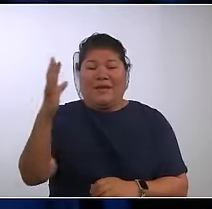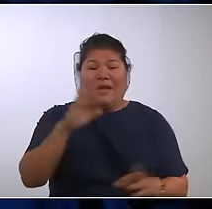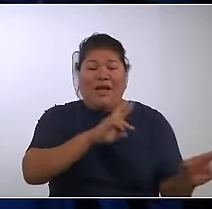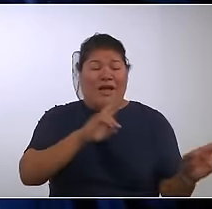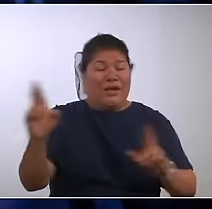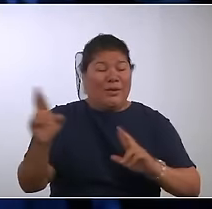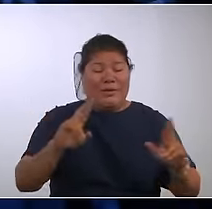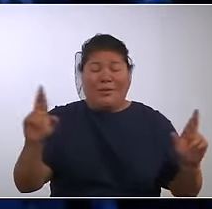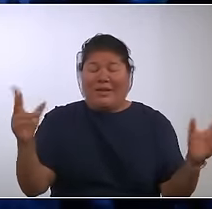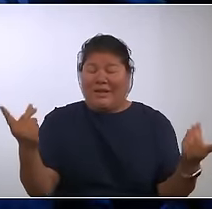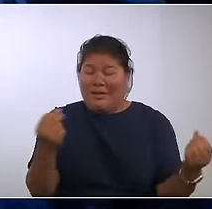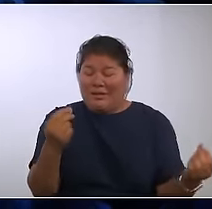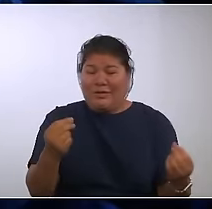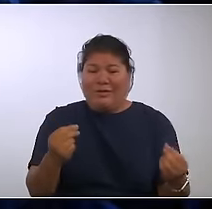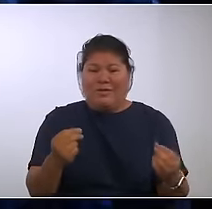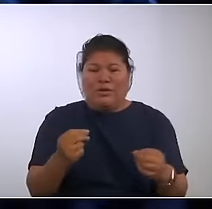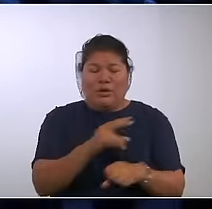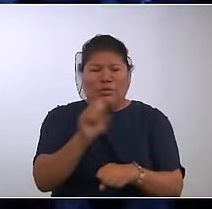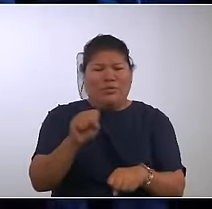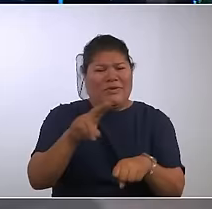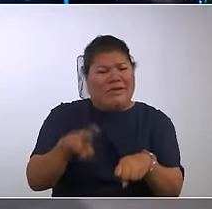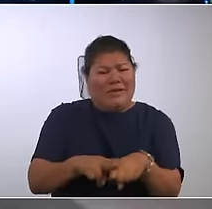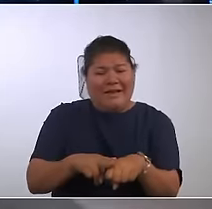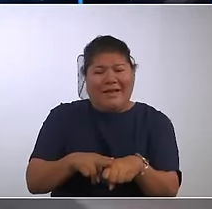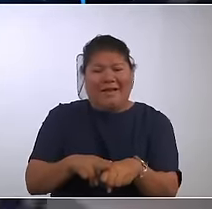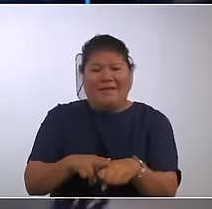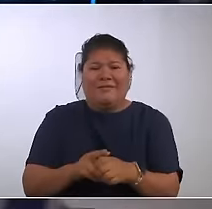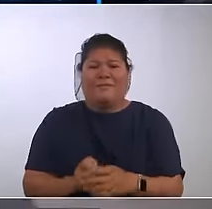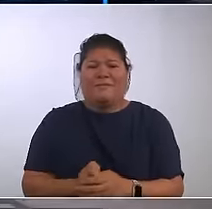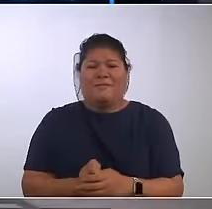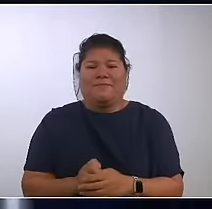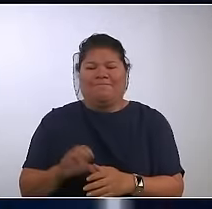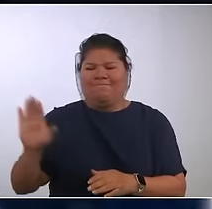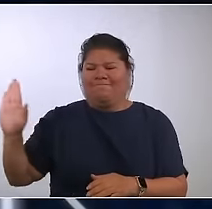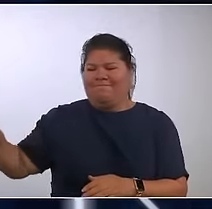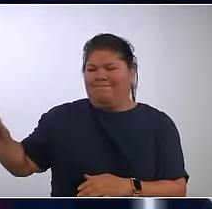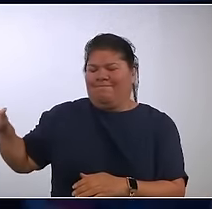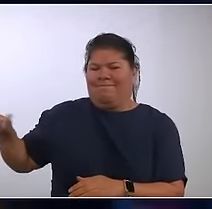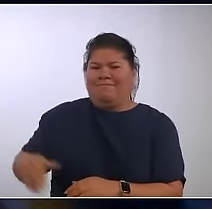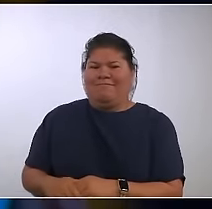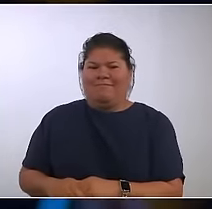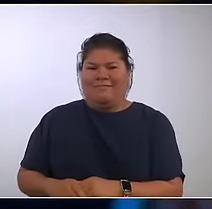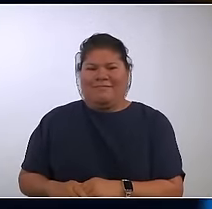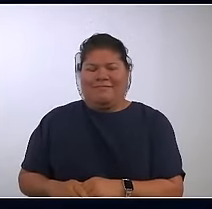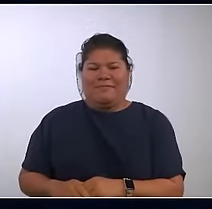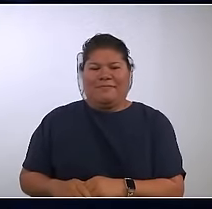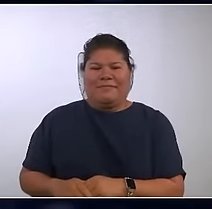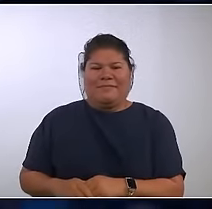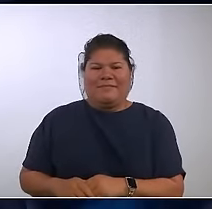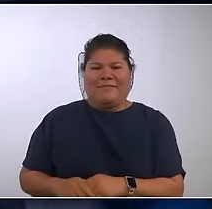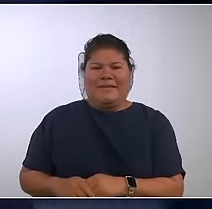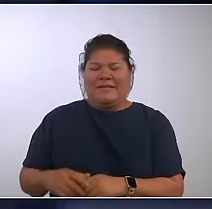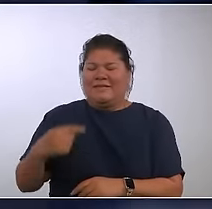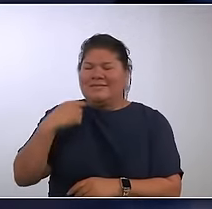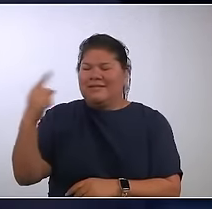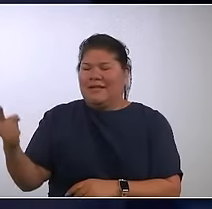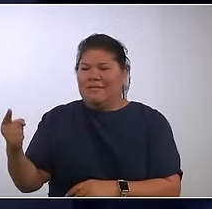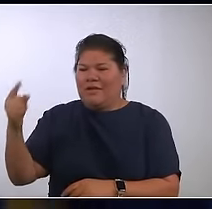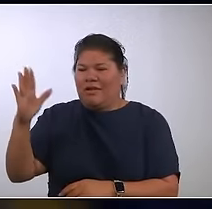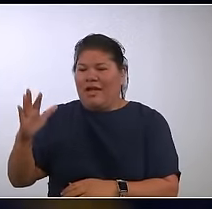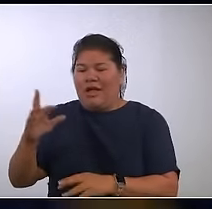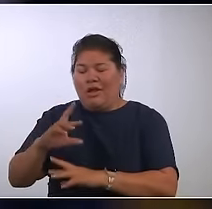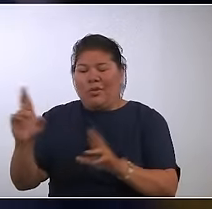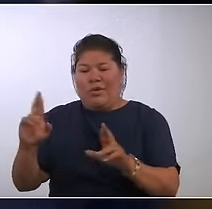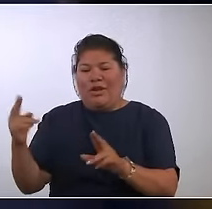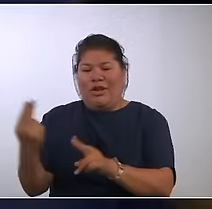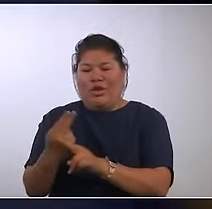do something. Dios está supernatural. Por hacer algo sobrenatural. Touch your neighbor Toque as you stand Así de pie. And tell him God is about